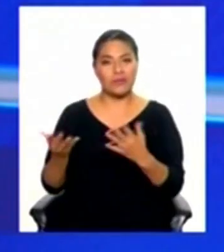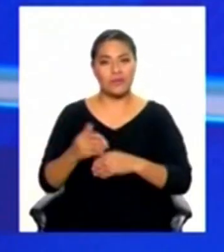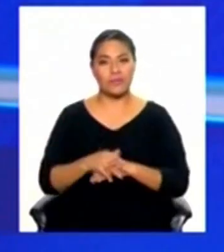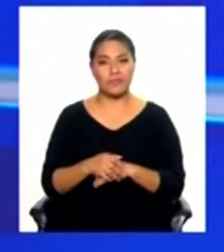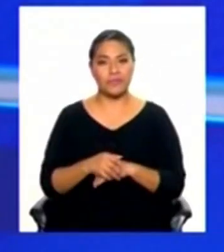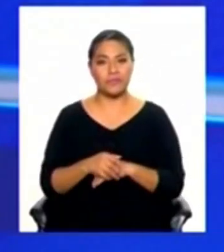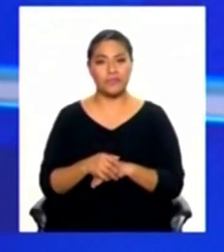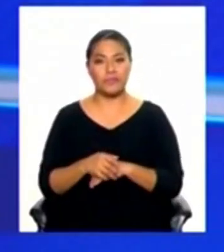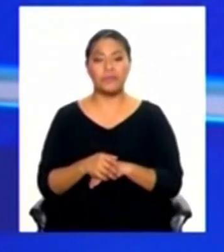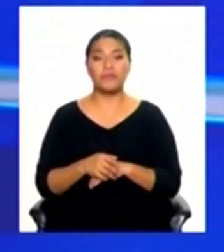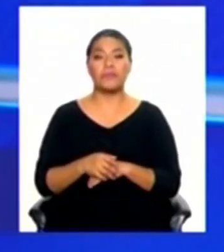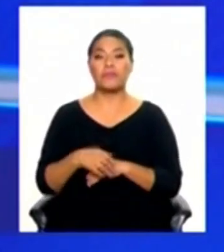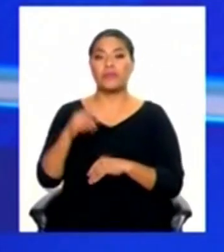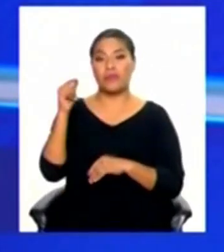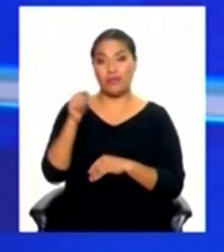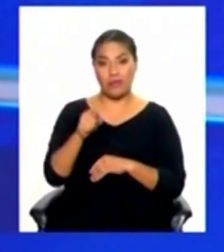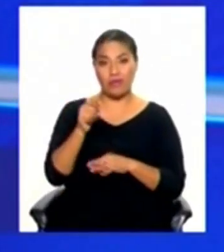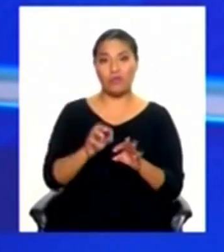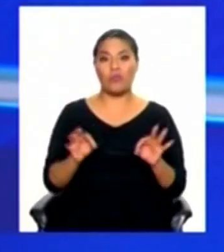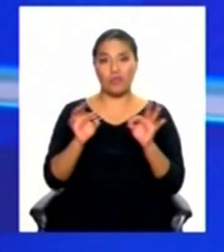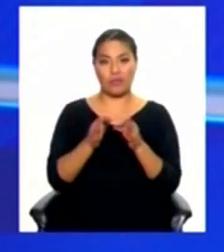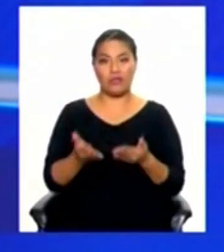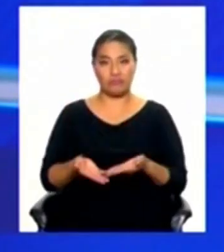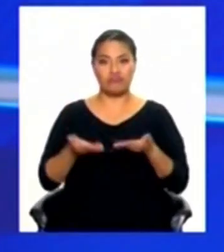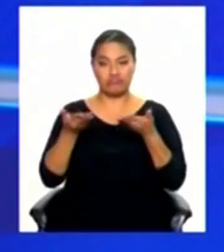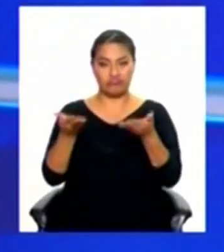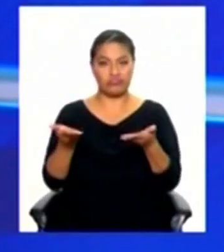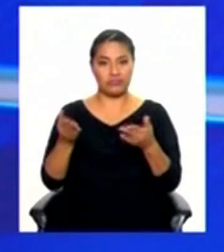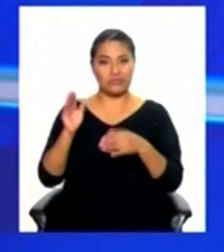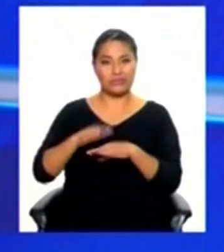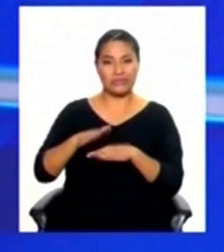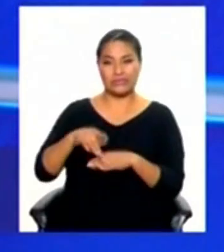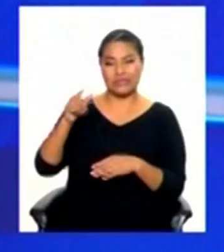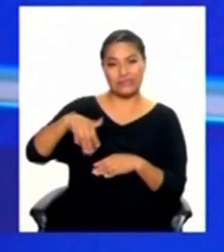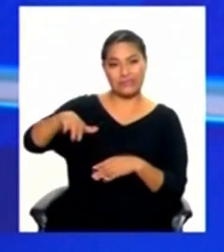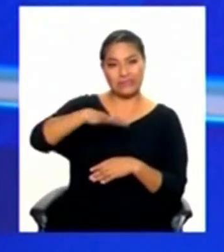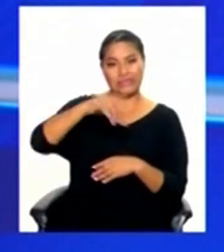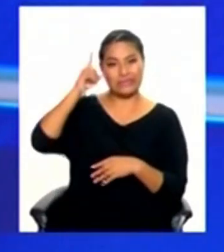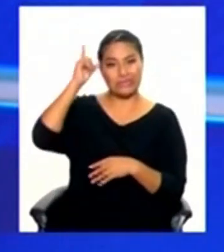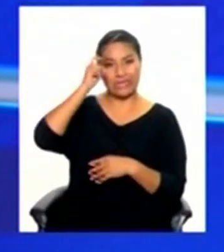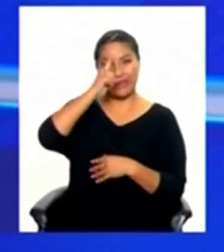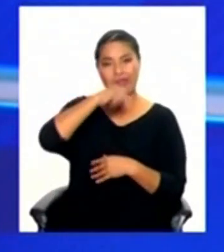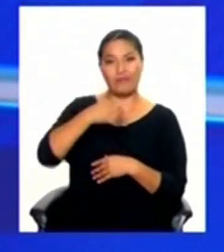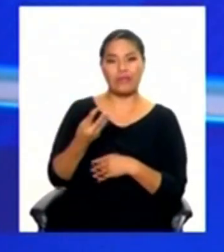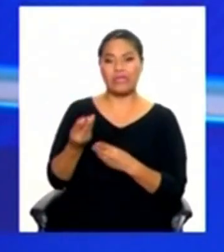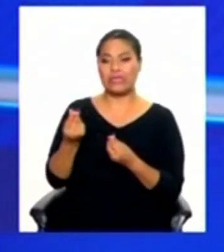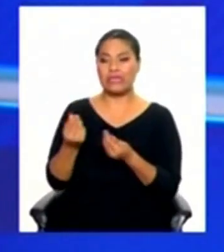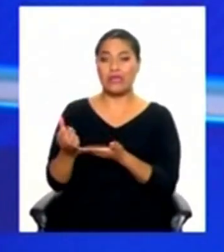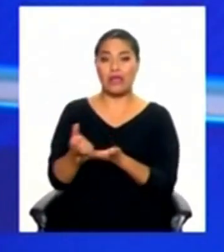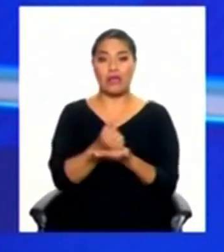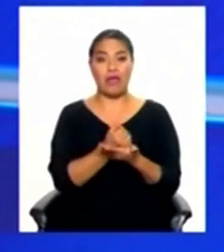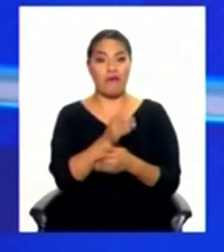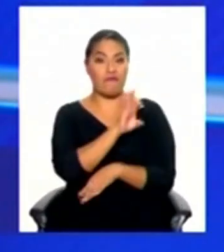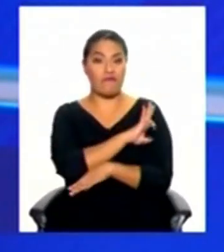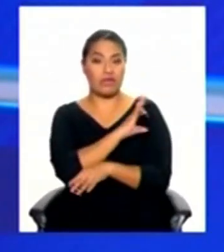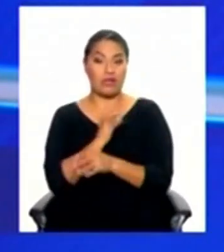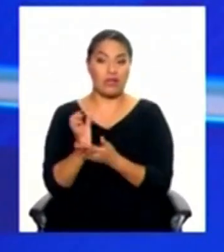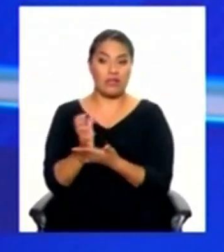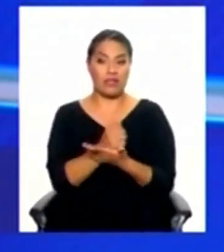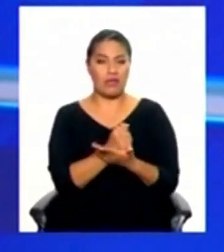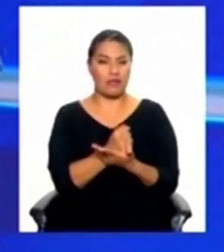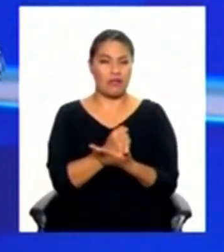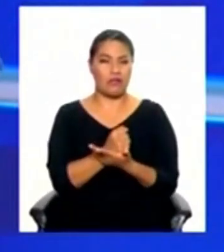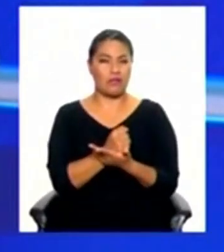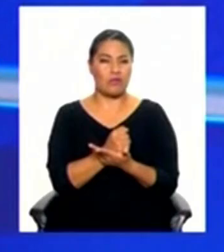la hay un contexto leído como recesión esto provoca menores espacios de ingresos Fiscales y para que el público